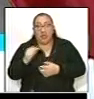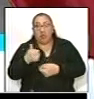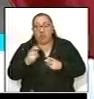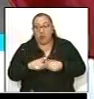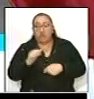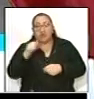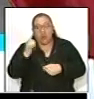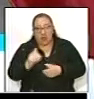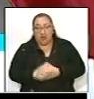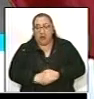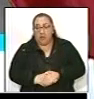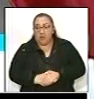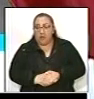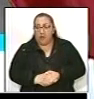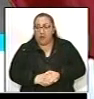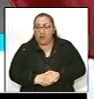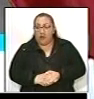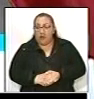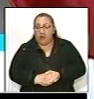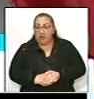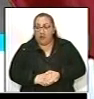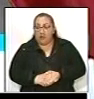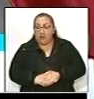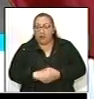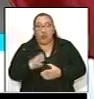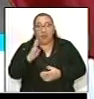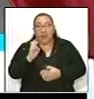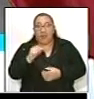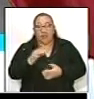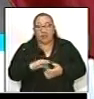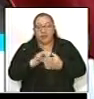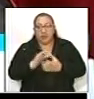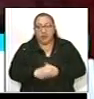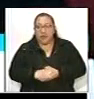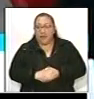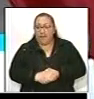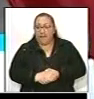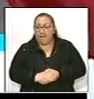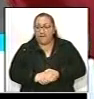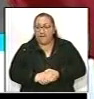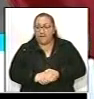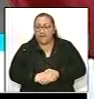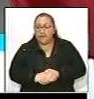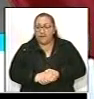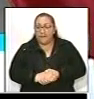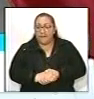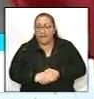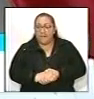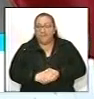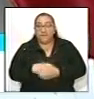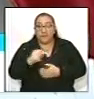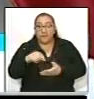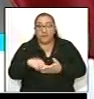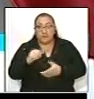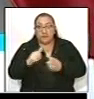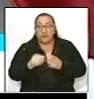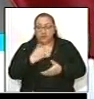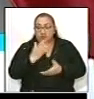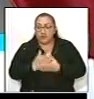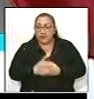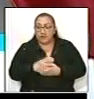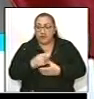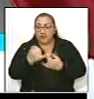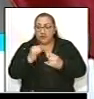sí existe. El detalle es que no hay becas, no hay cupos específicos, pero ya está, digamos, tu condición de ser víctima. El problema es que